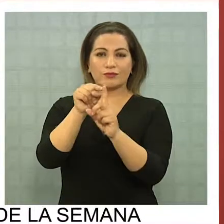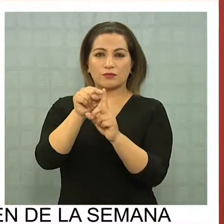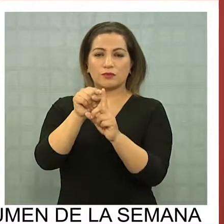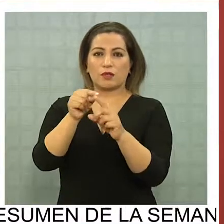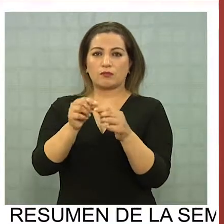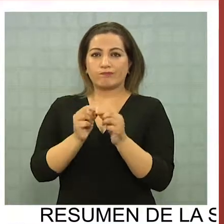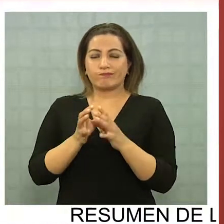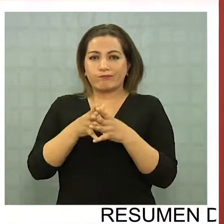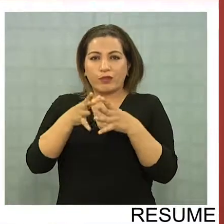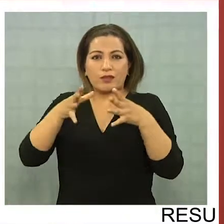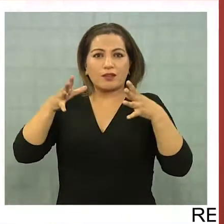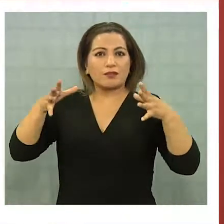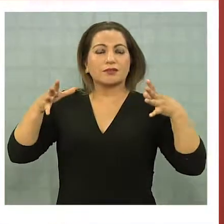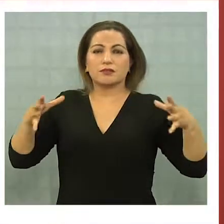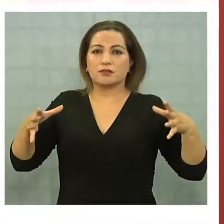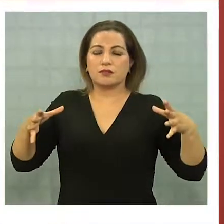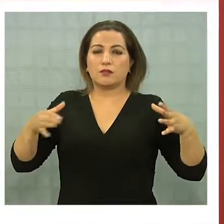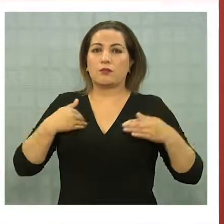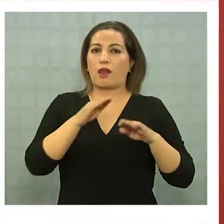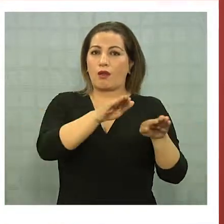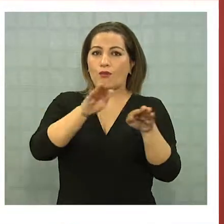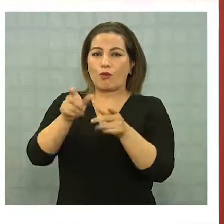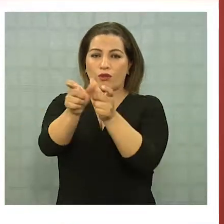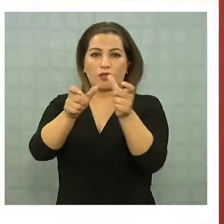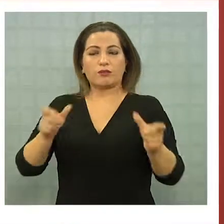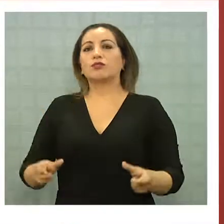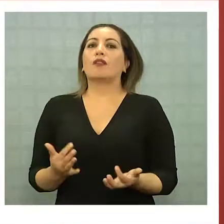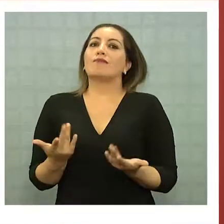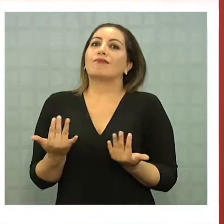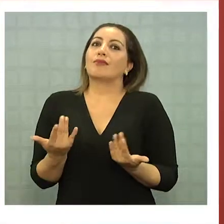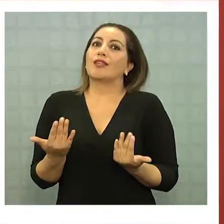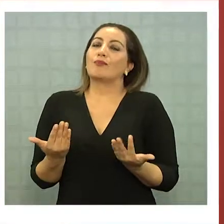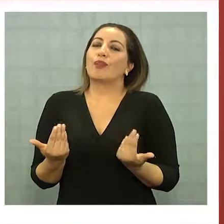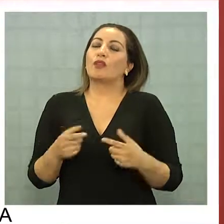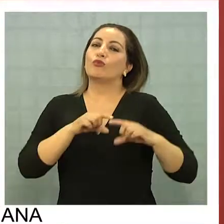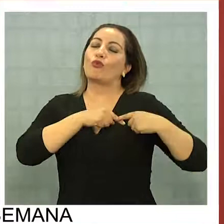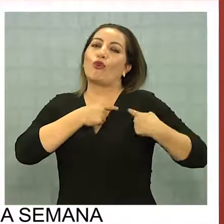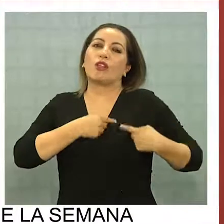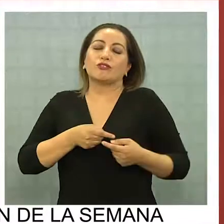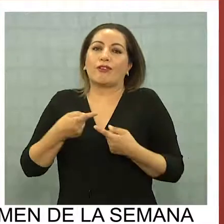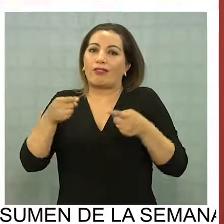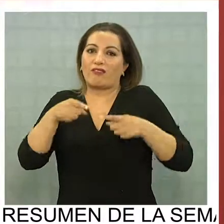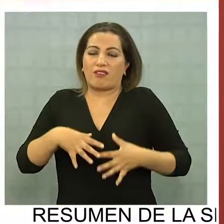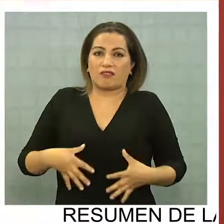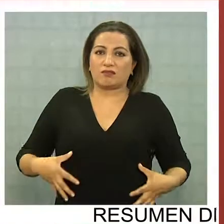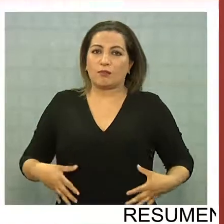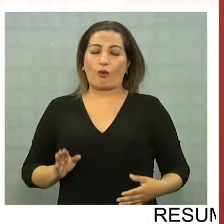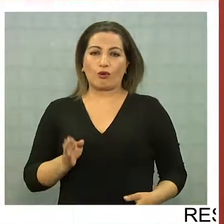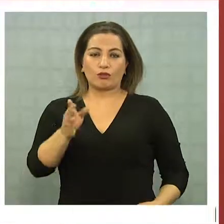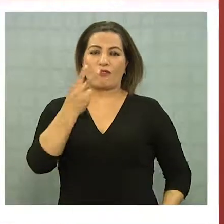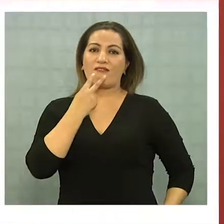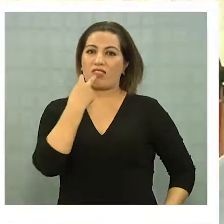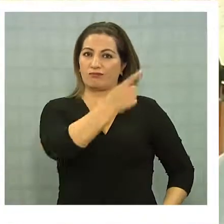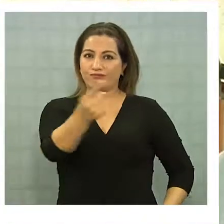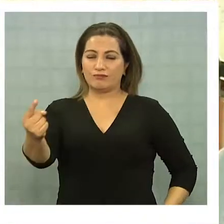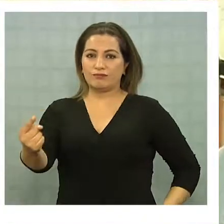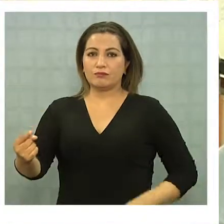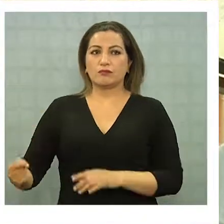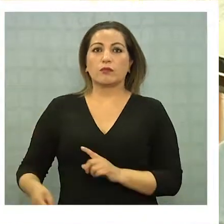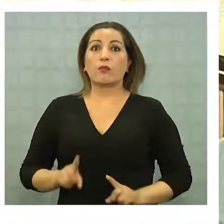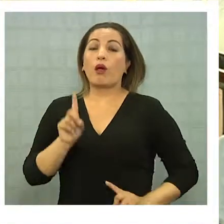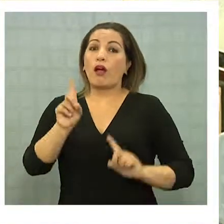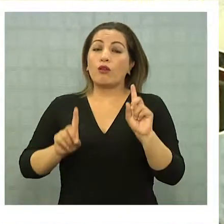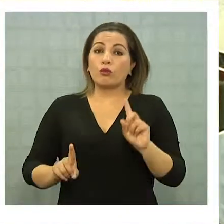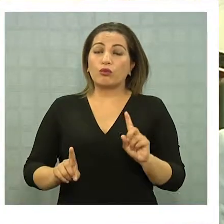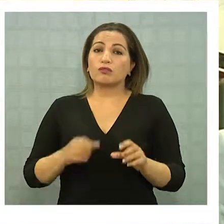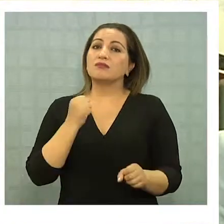objetivo ir aumentando esto, ya para beneficio de las personas que están esperando un órgano, porque eso significa continuar con su vida. Para